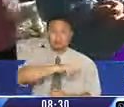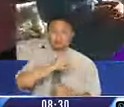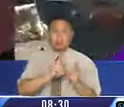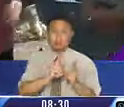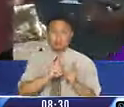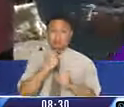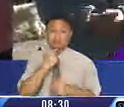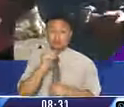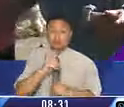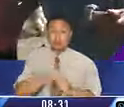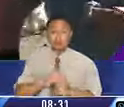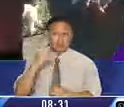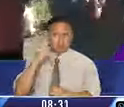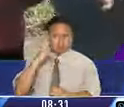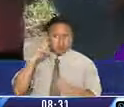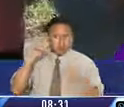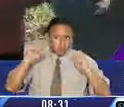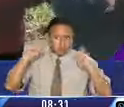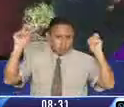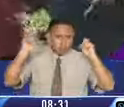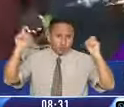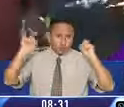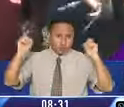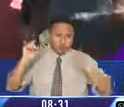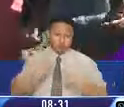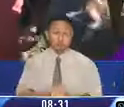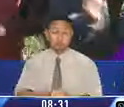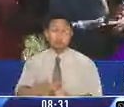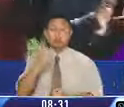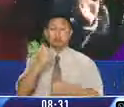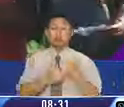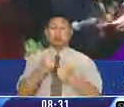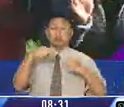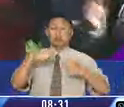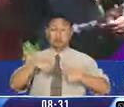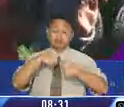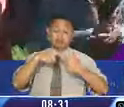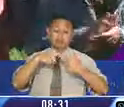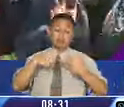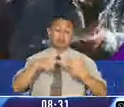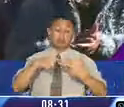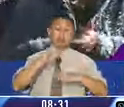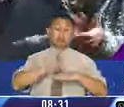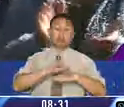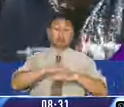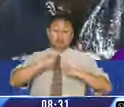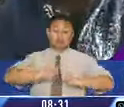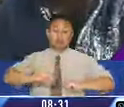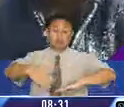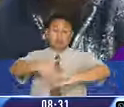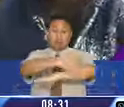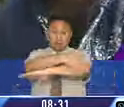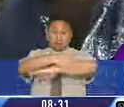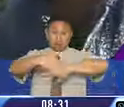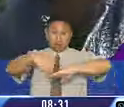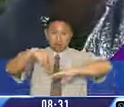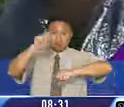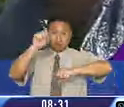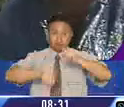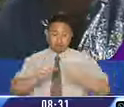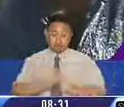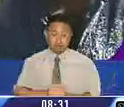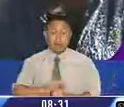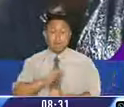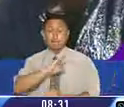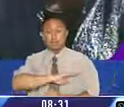escuchar. Escuchamos las consignas, son varios problemas que tienen, sobre todo por el mal estado de las vías, que ya ha sido un ofrecimiento del municipio, pero